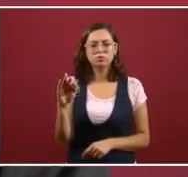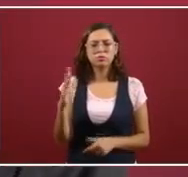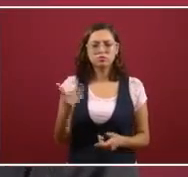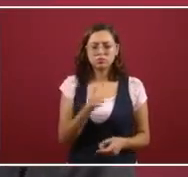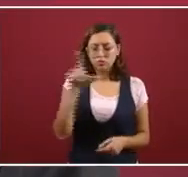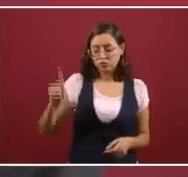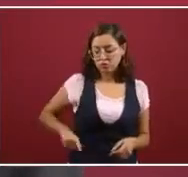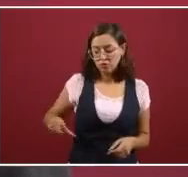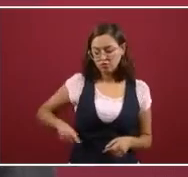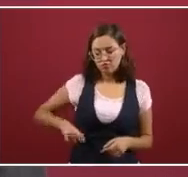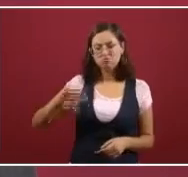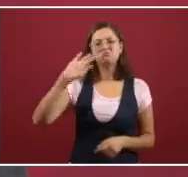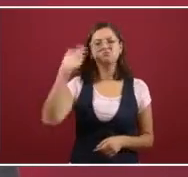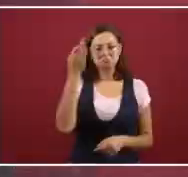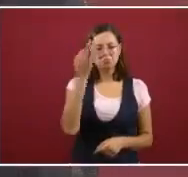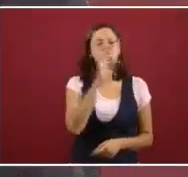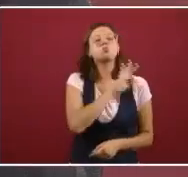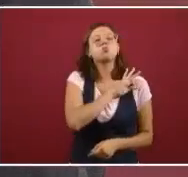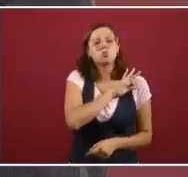gobierno federal puede